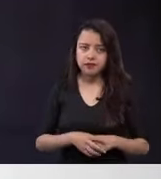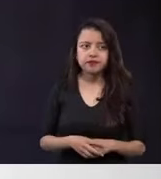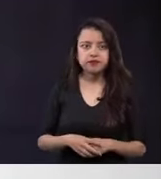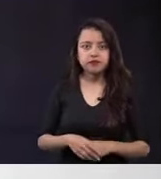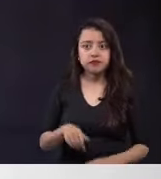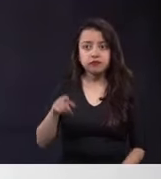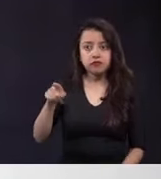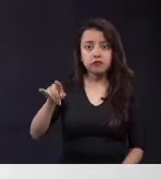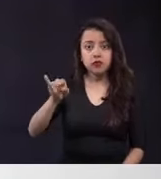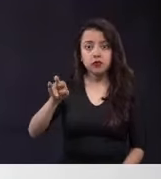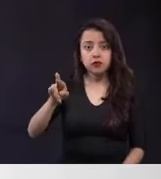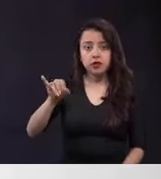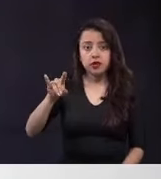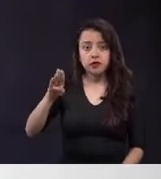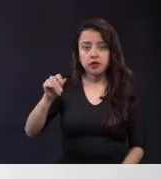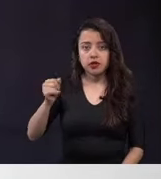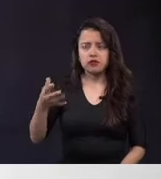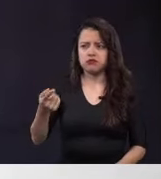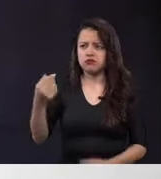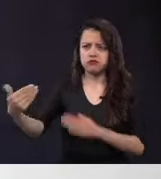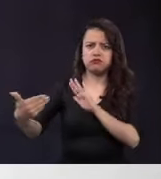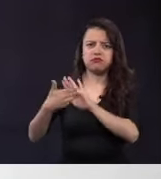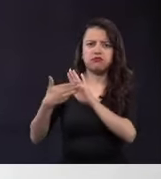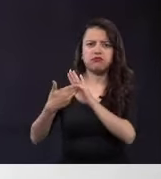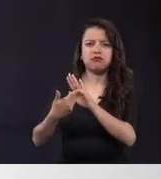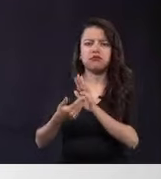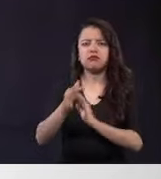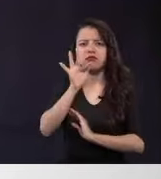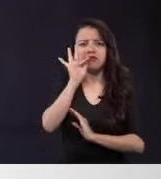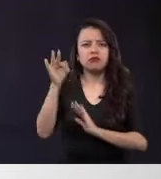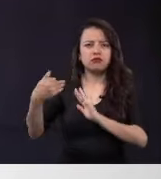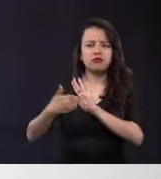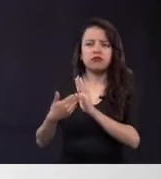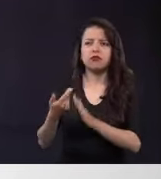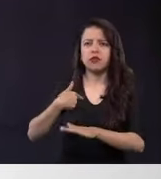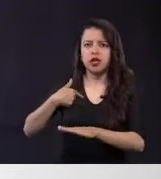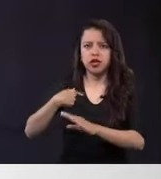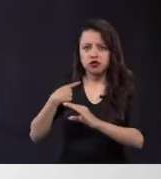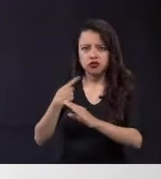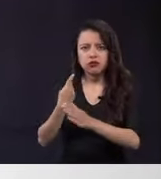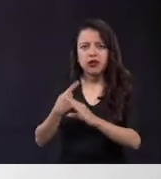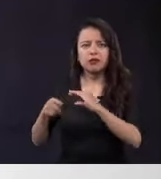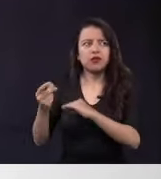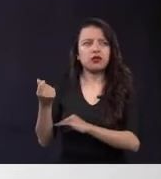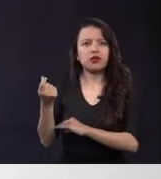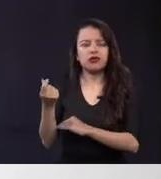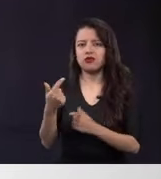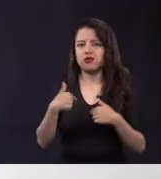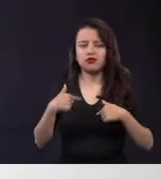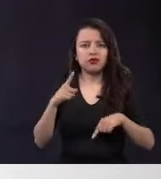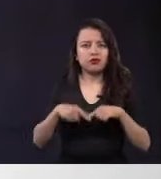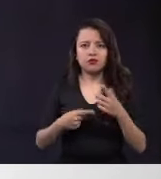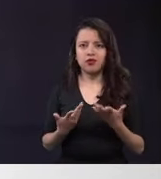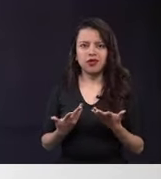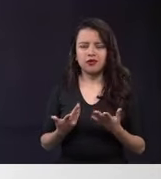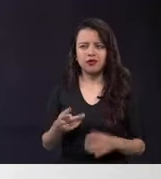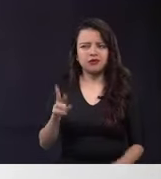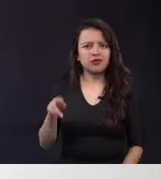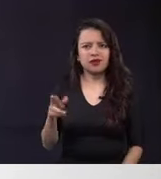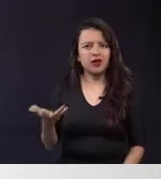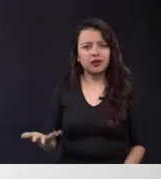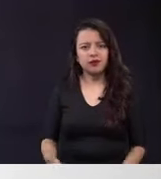plata que pues yo fui muy claro, pues mientras yo esté en esta dirección no se va a entregar porque pues es demasiado